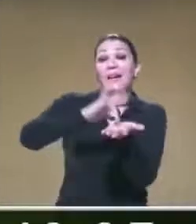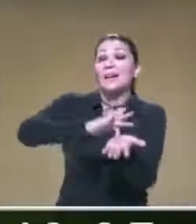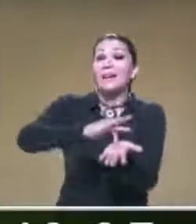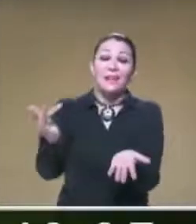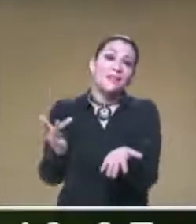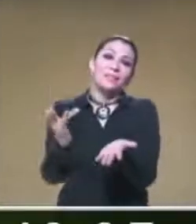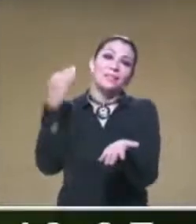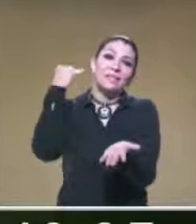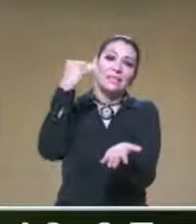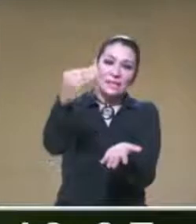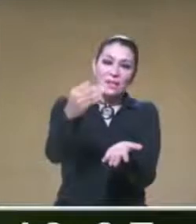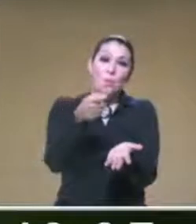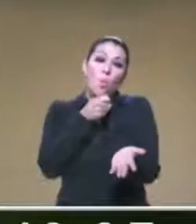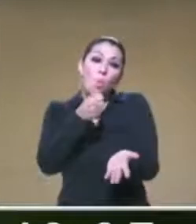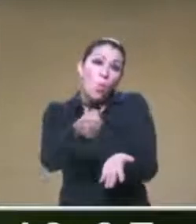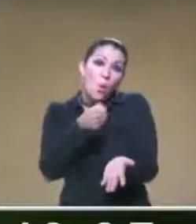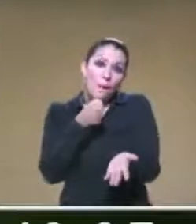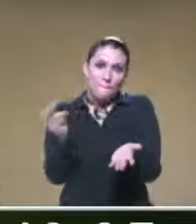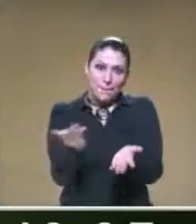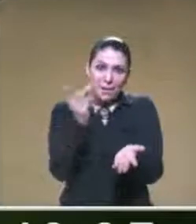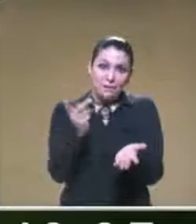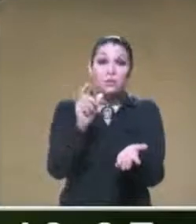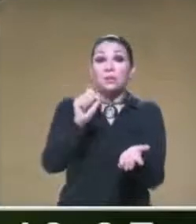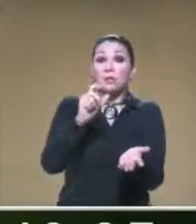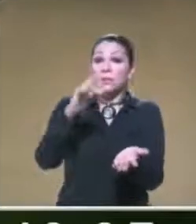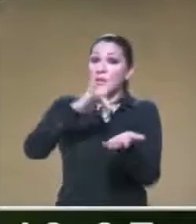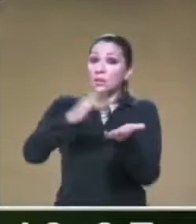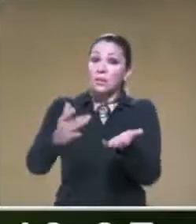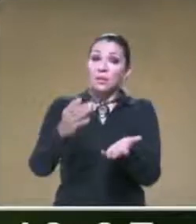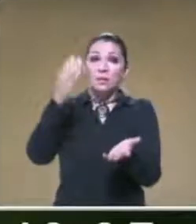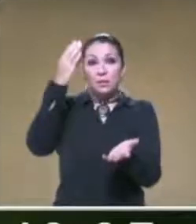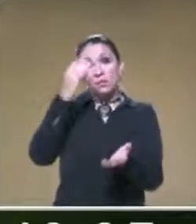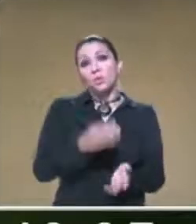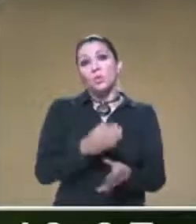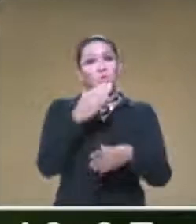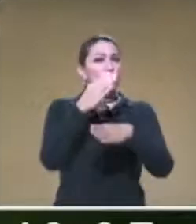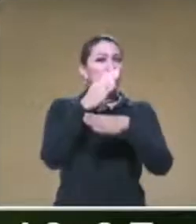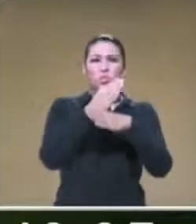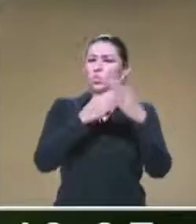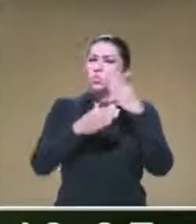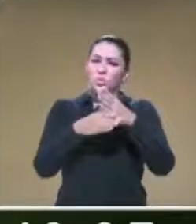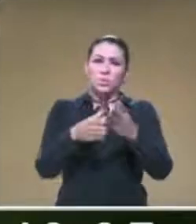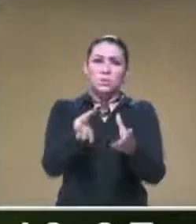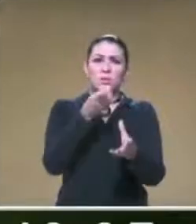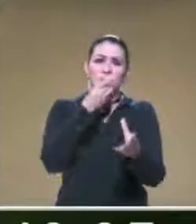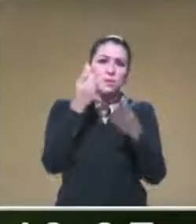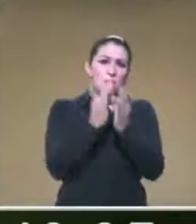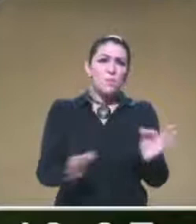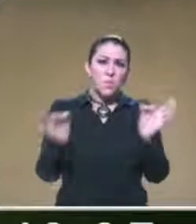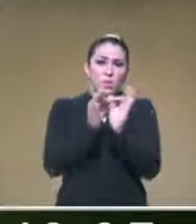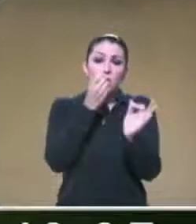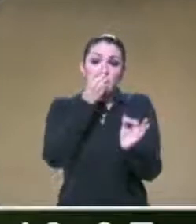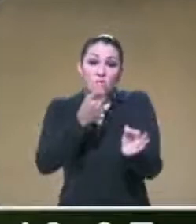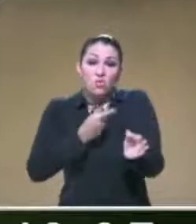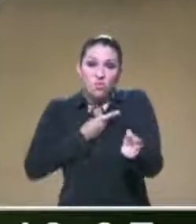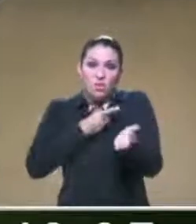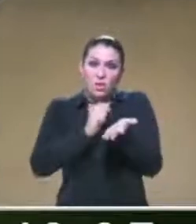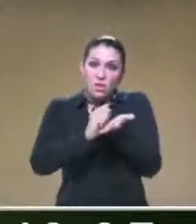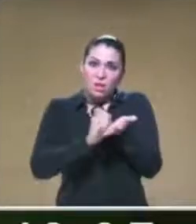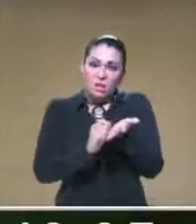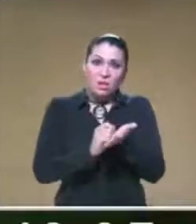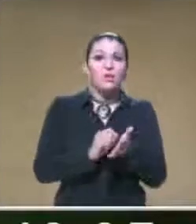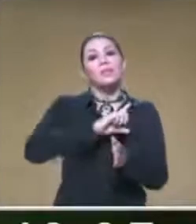tiempo que nos brindó y por los conocimientos que nos aportó. Posteriormente nos despedimos. Pero ¿qué te parece si vamos